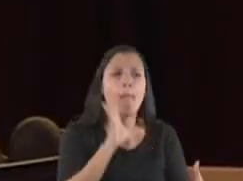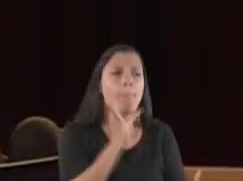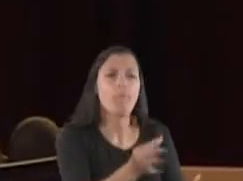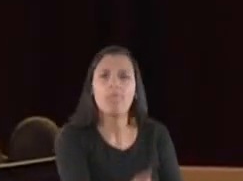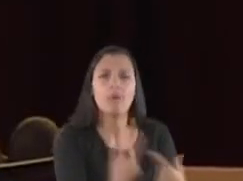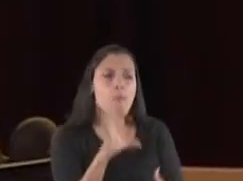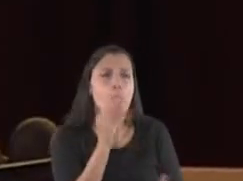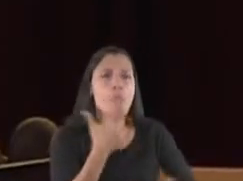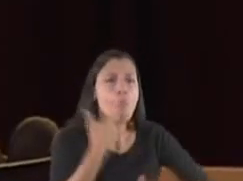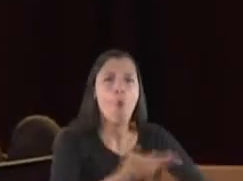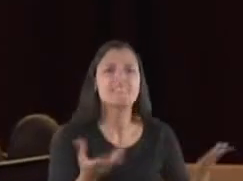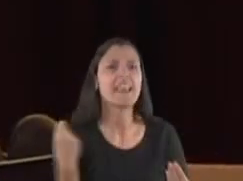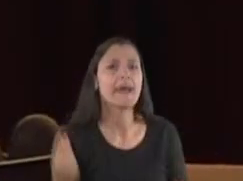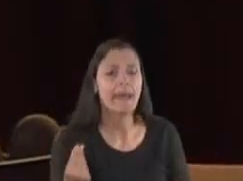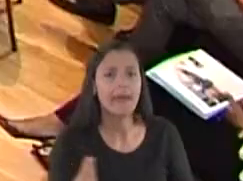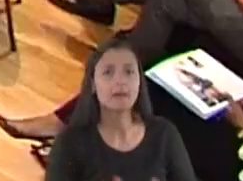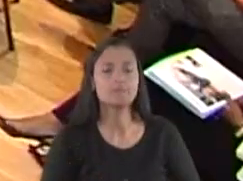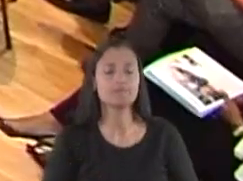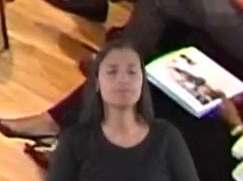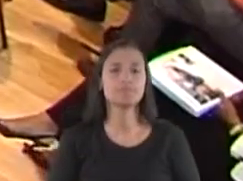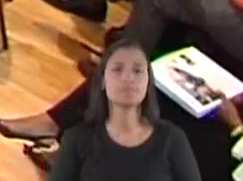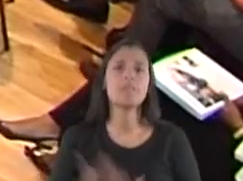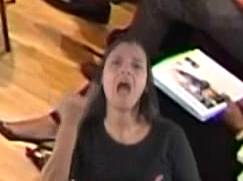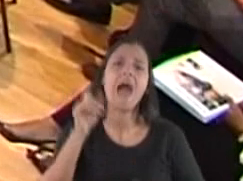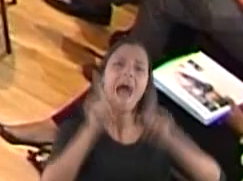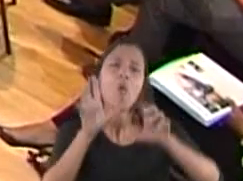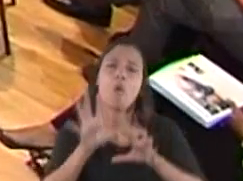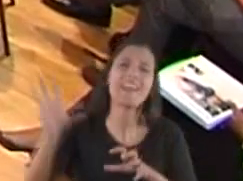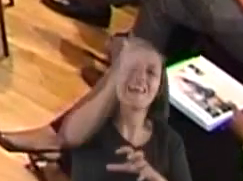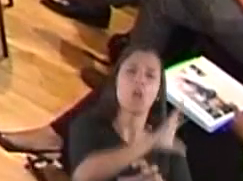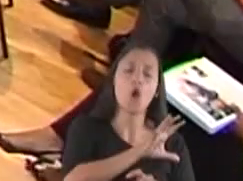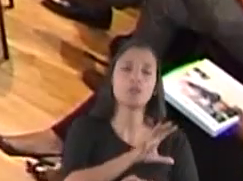una nueva reevaluación de las regiones.